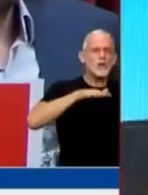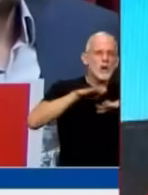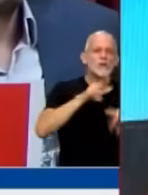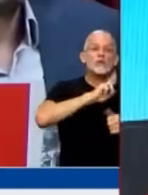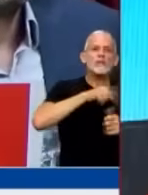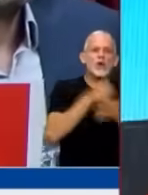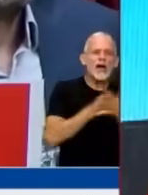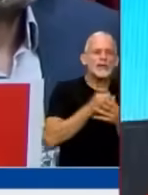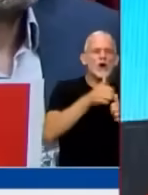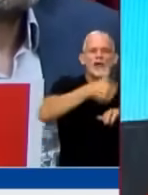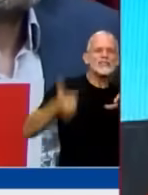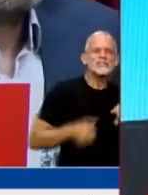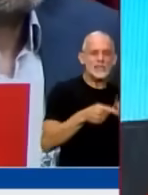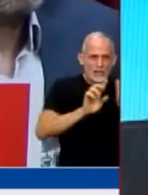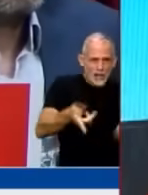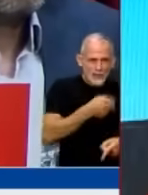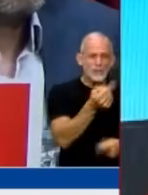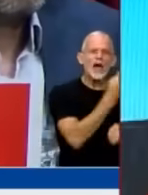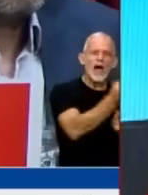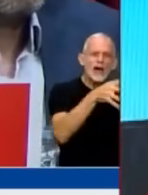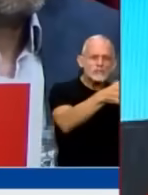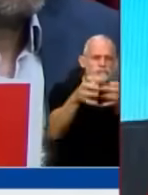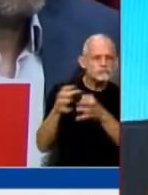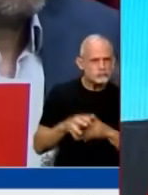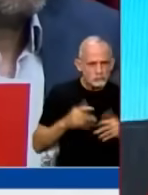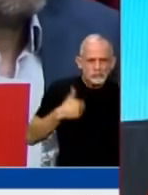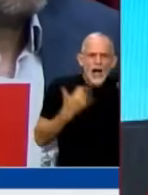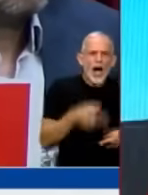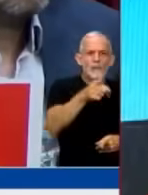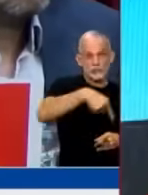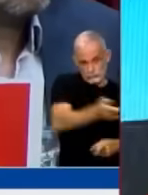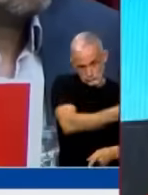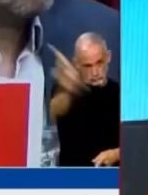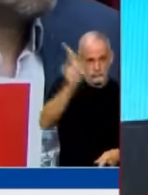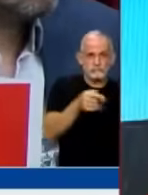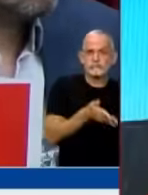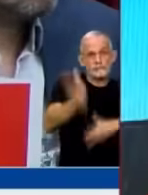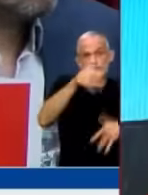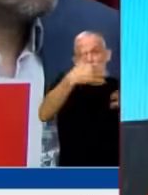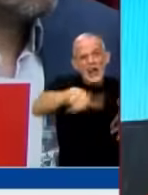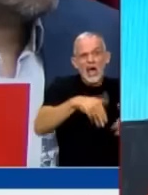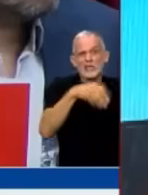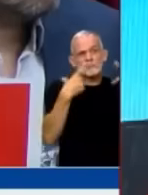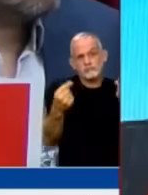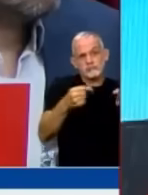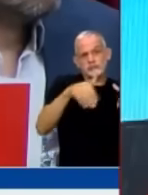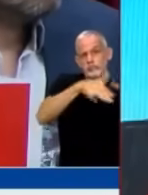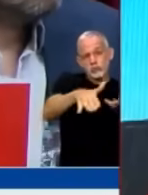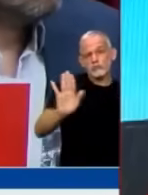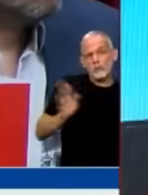en la asunción de Martín Menem, los distintos bloques están avalando que justamente presida, la izquierda se está